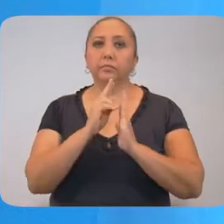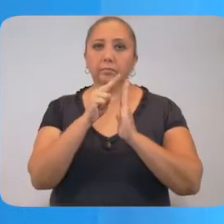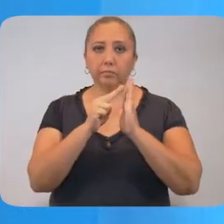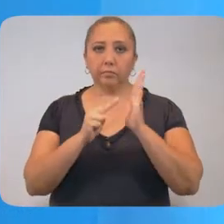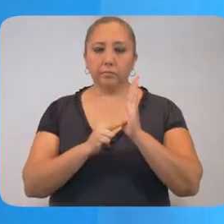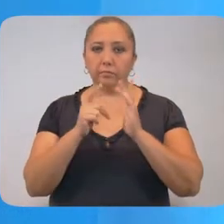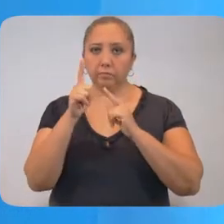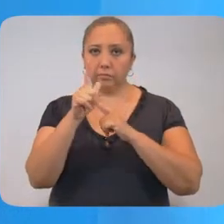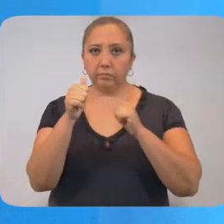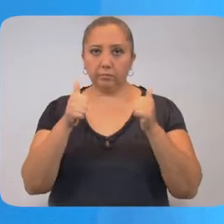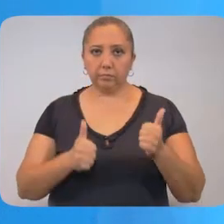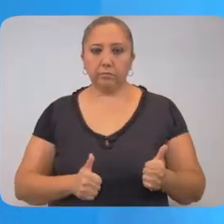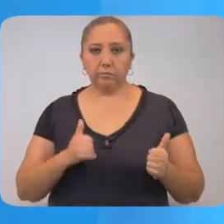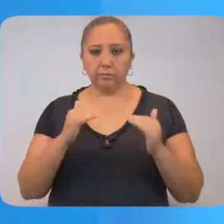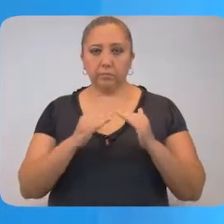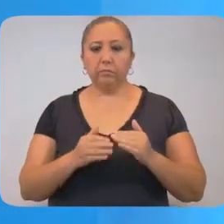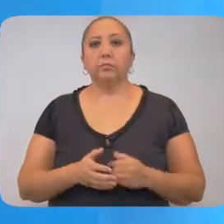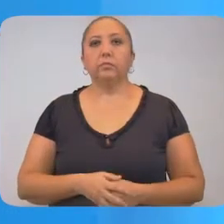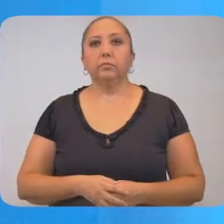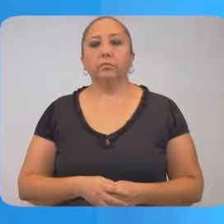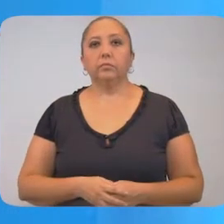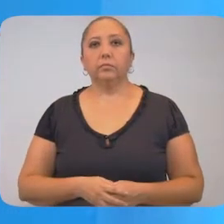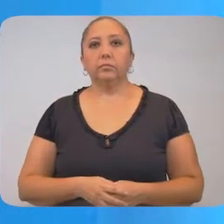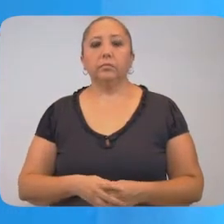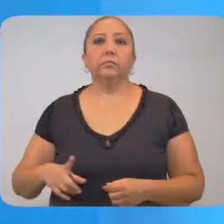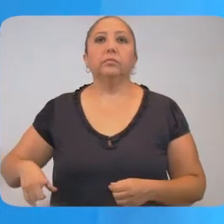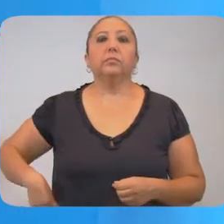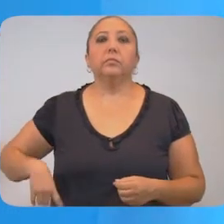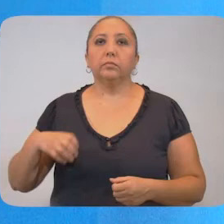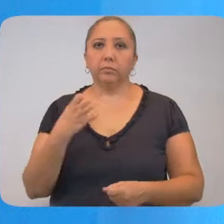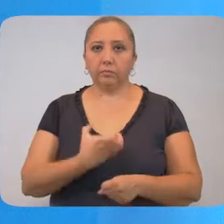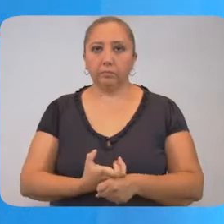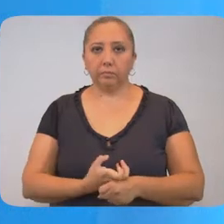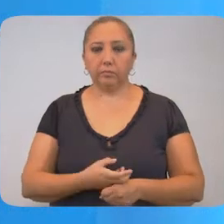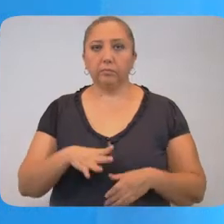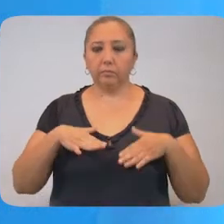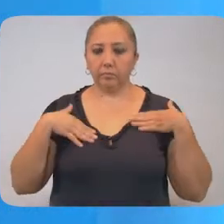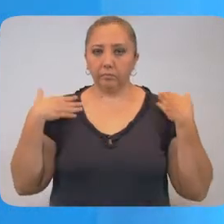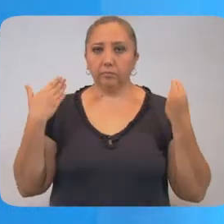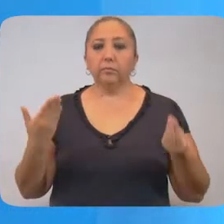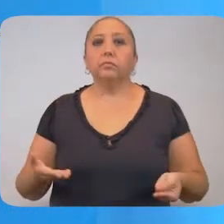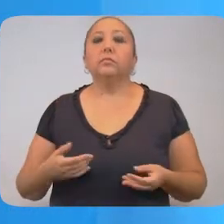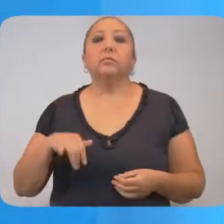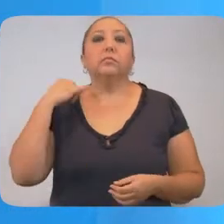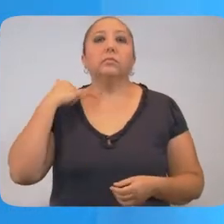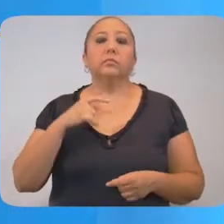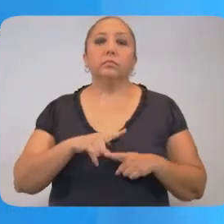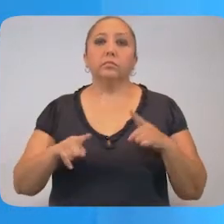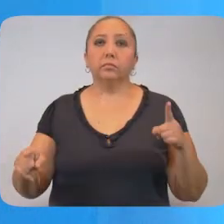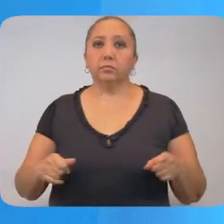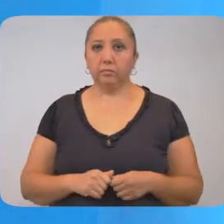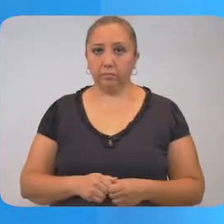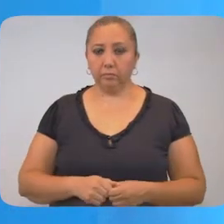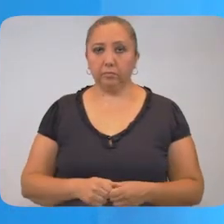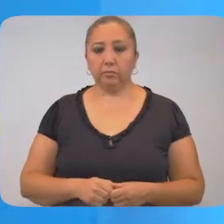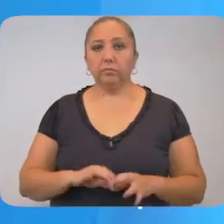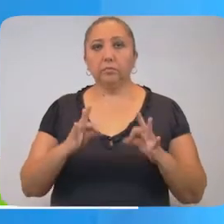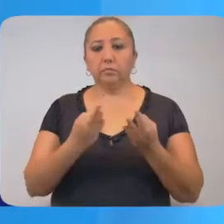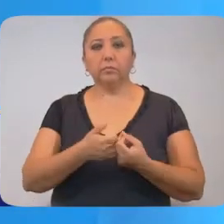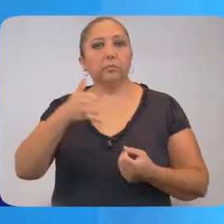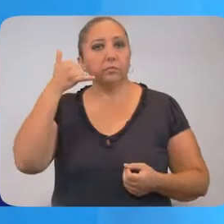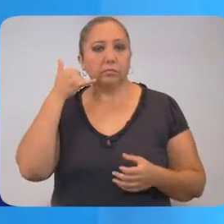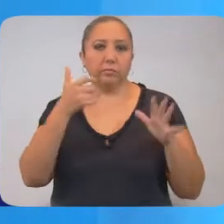manera estricta y a quedarse en sus casas. El Gobierno del Estado ha puesto a disposición de los yucatecos diversos canales. La